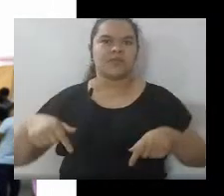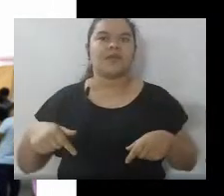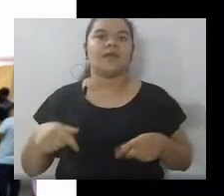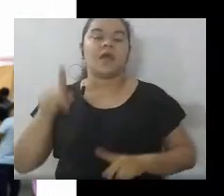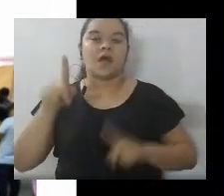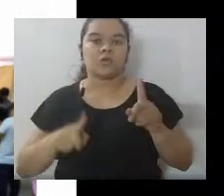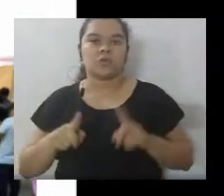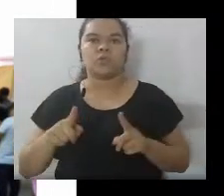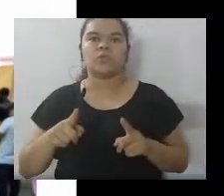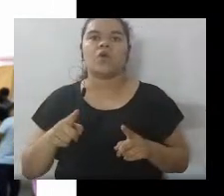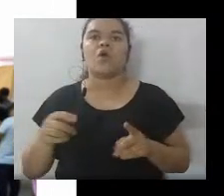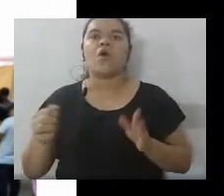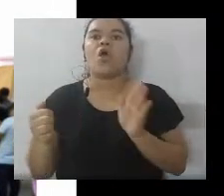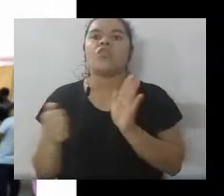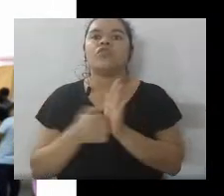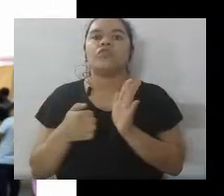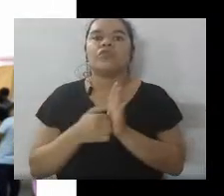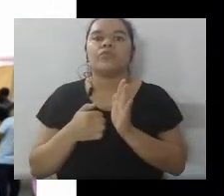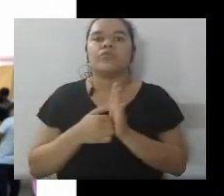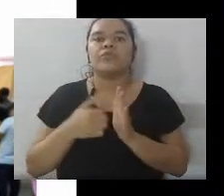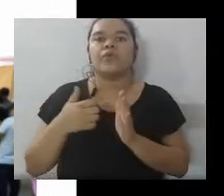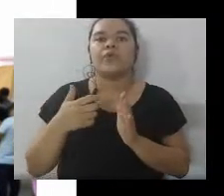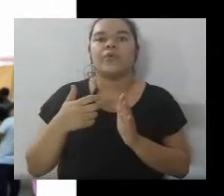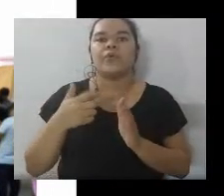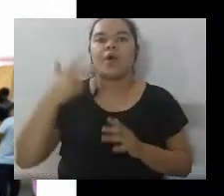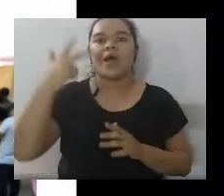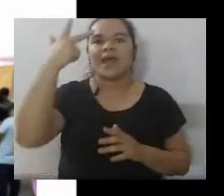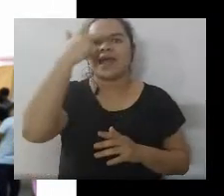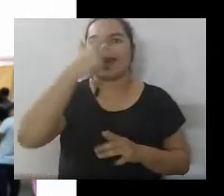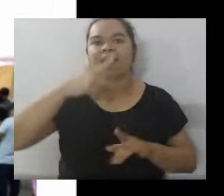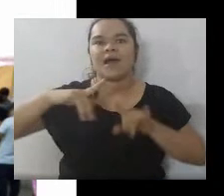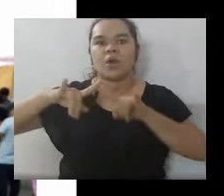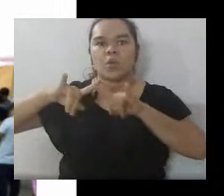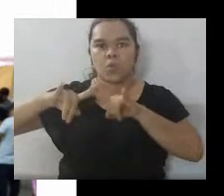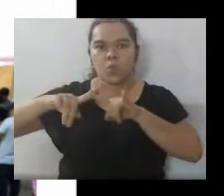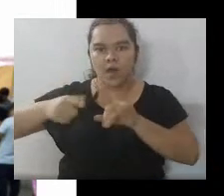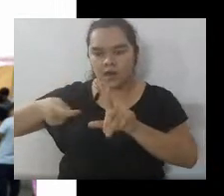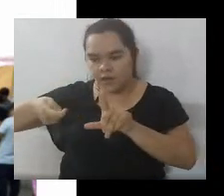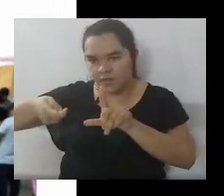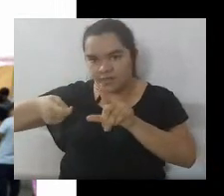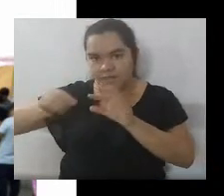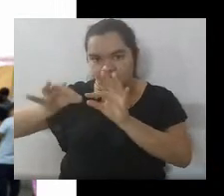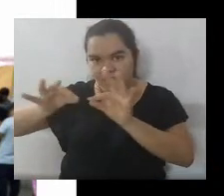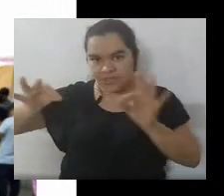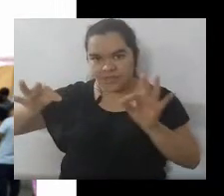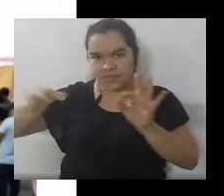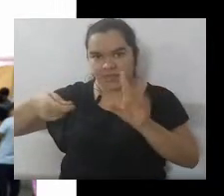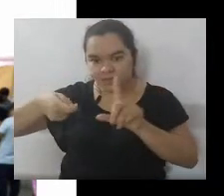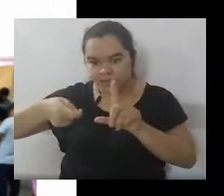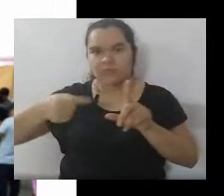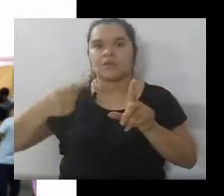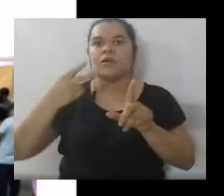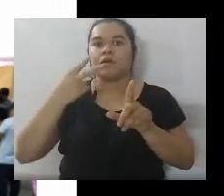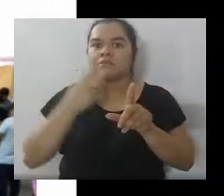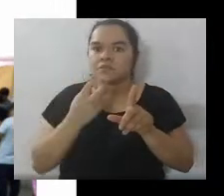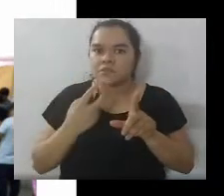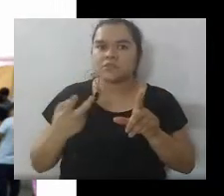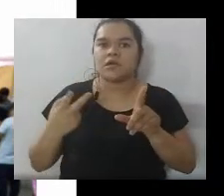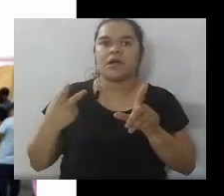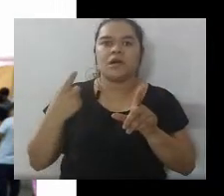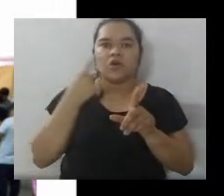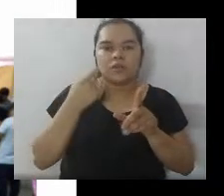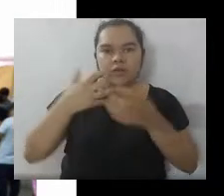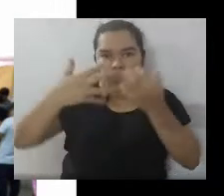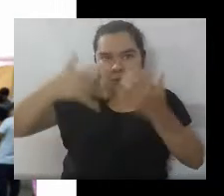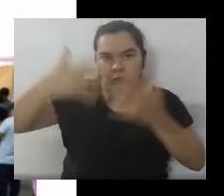se usa para reconocer los sistemas, para hacer instalaciones en sistemas. Tenemos montado un laboratorio por